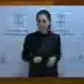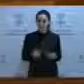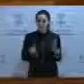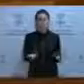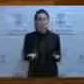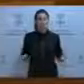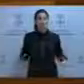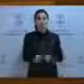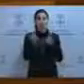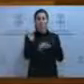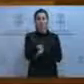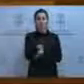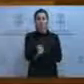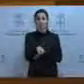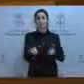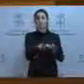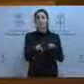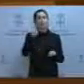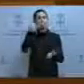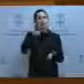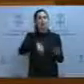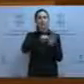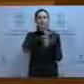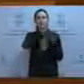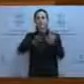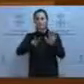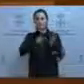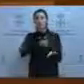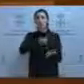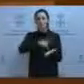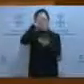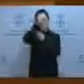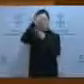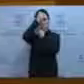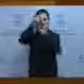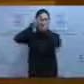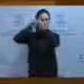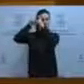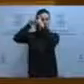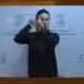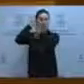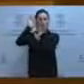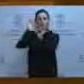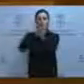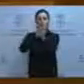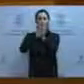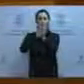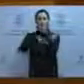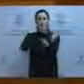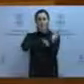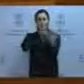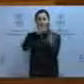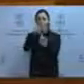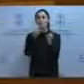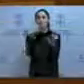omiso del famoso artículo 27 que dio buenos quebraderos de cabeza a los constituyentes españoles, pero que finalmente se